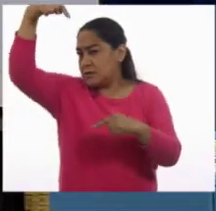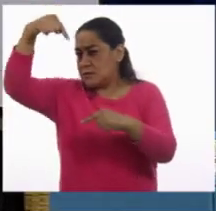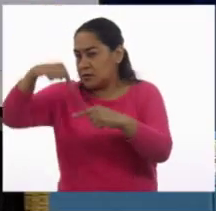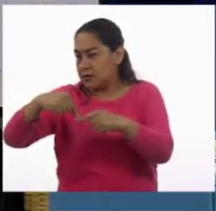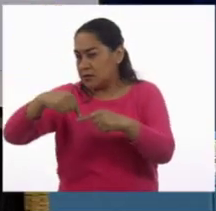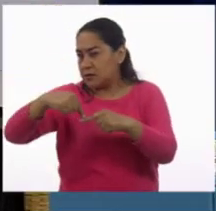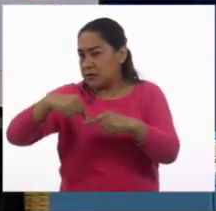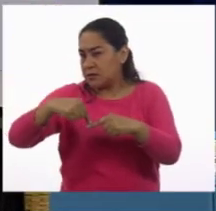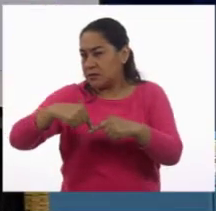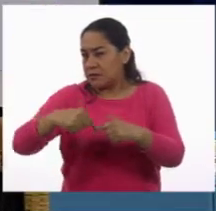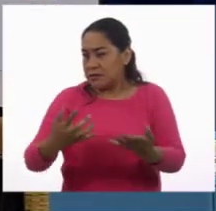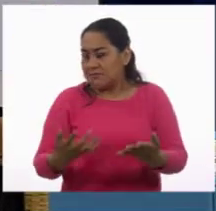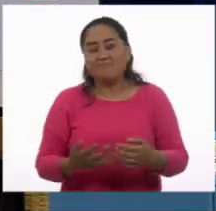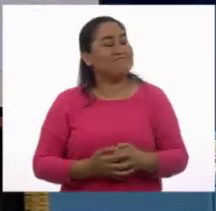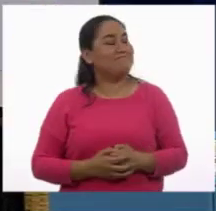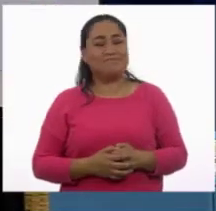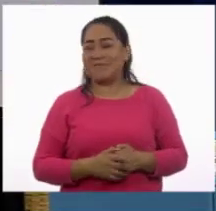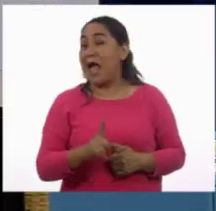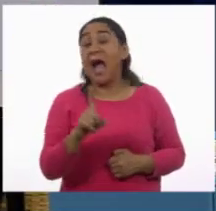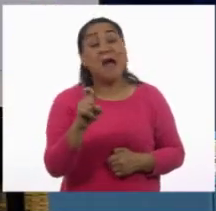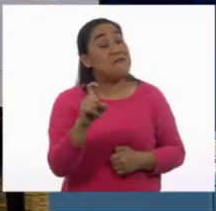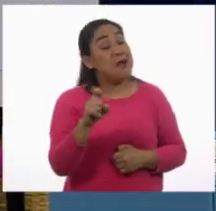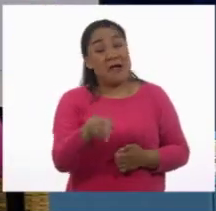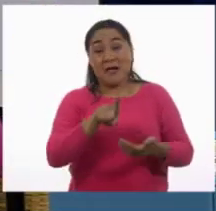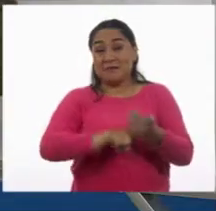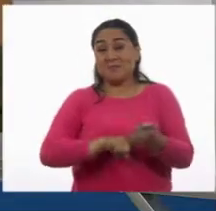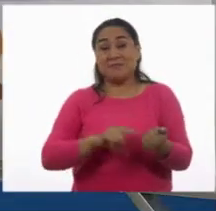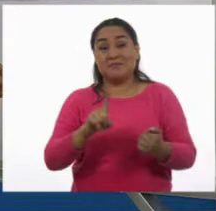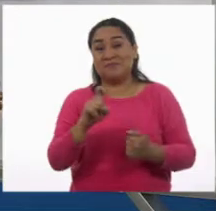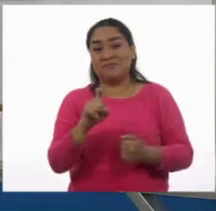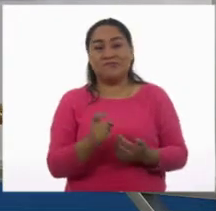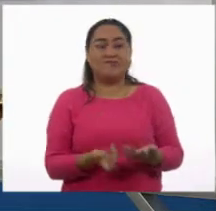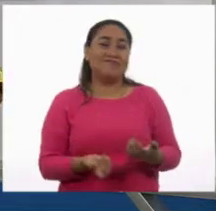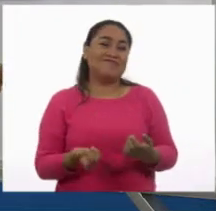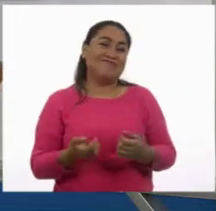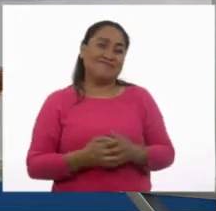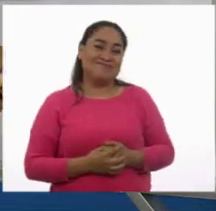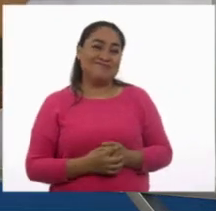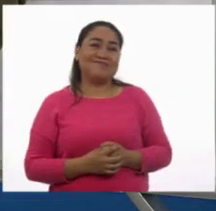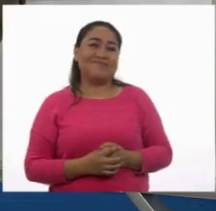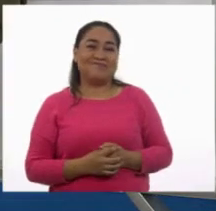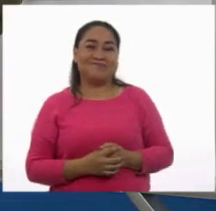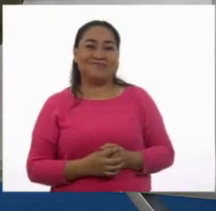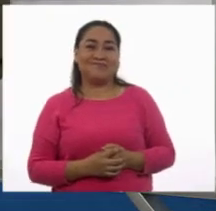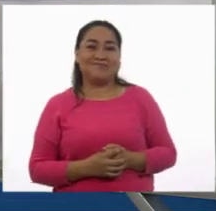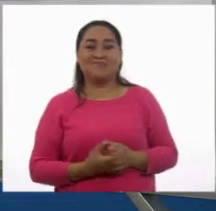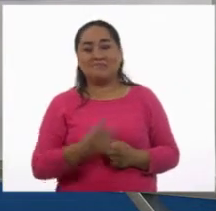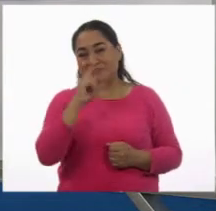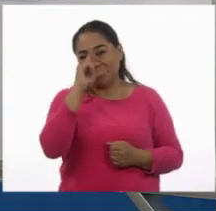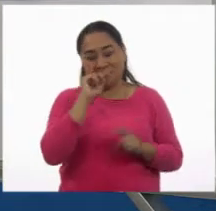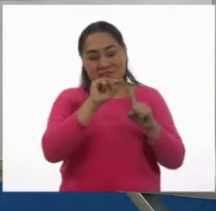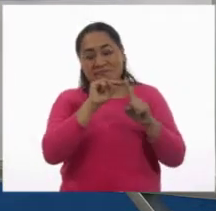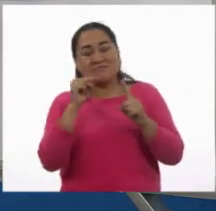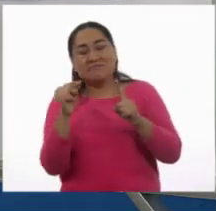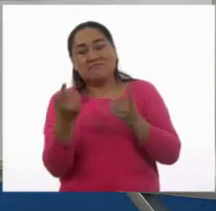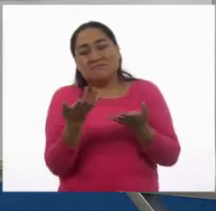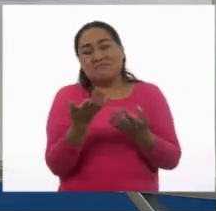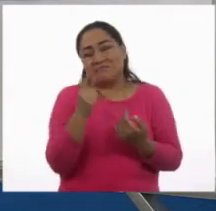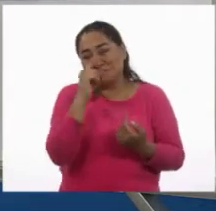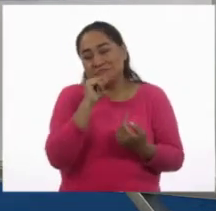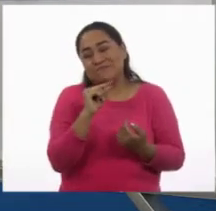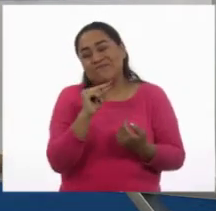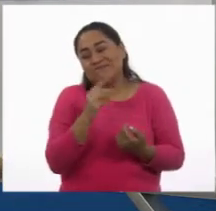D6, agua. Agua, claro, pues sí, sí, tenía. No iba a ser ahí. Aquí tenía uno, no lo hubiera podido colocar ahí.